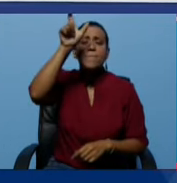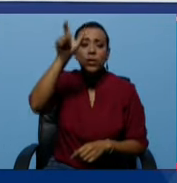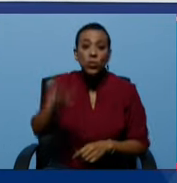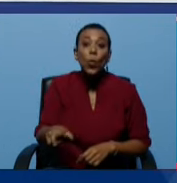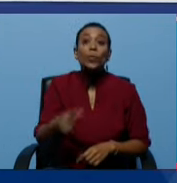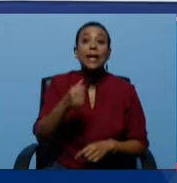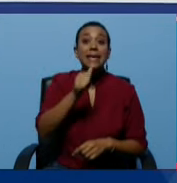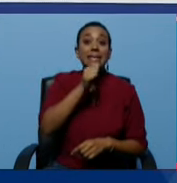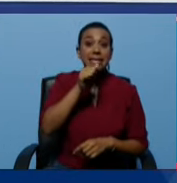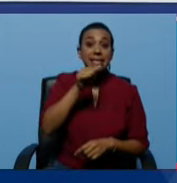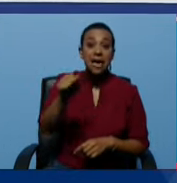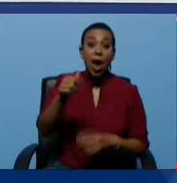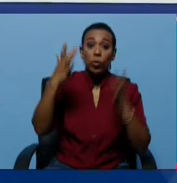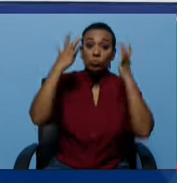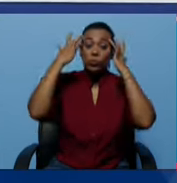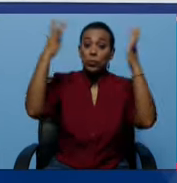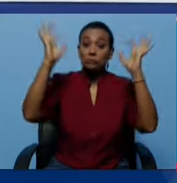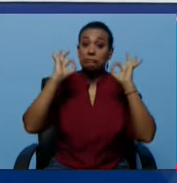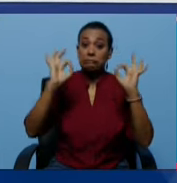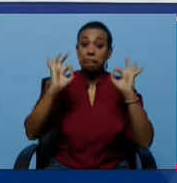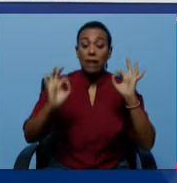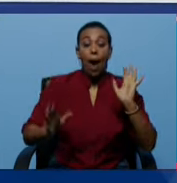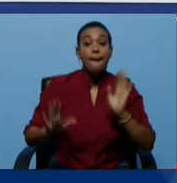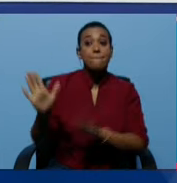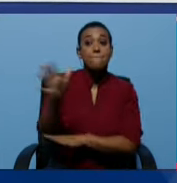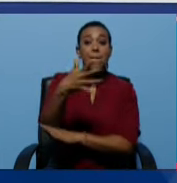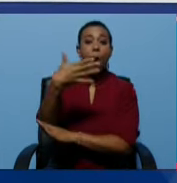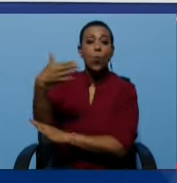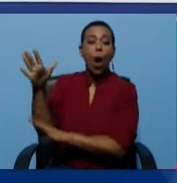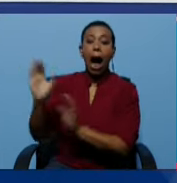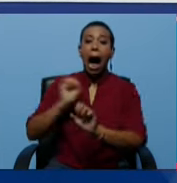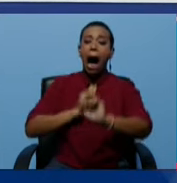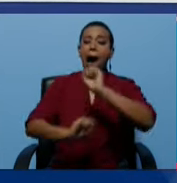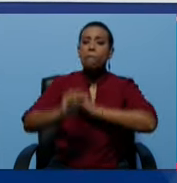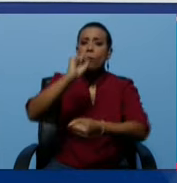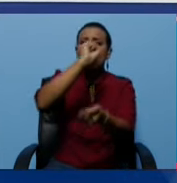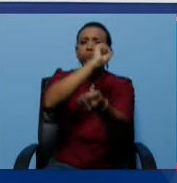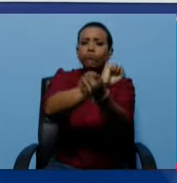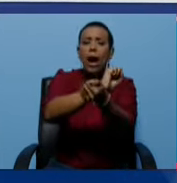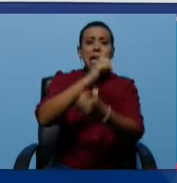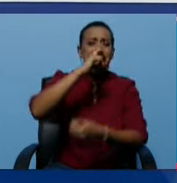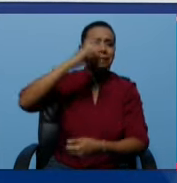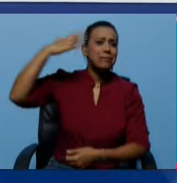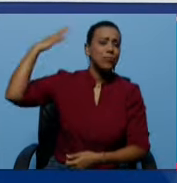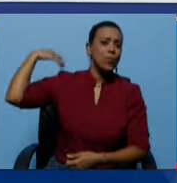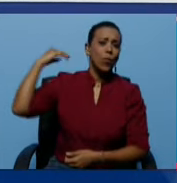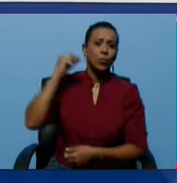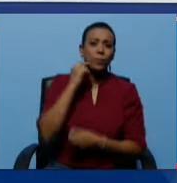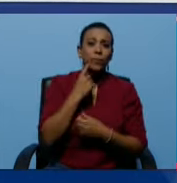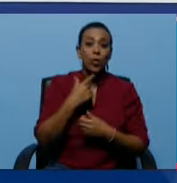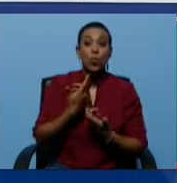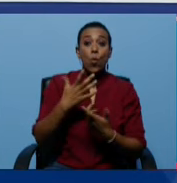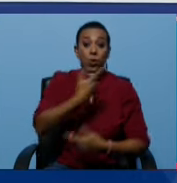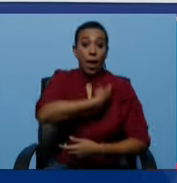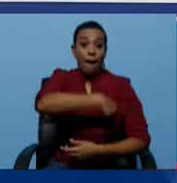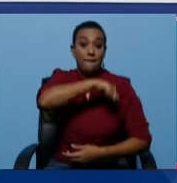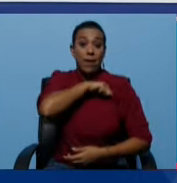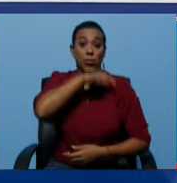Porque Guillermo Rivas fue el gran cimarrón que levantó la bandera antiesclavista cuando el Imperio